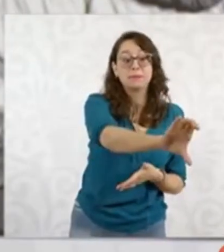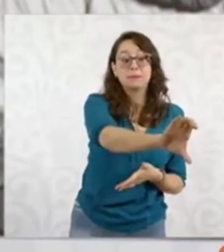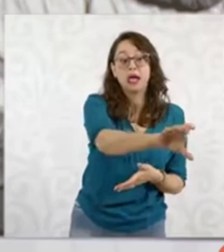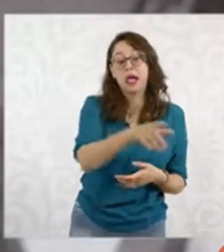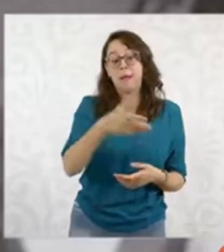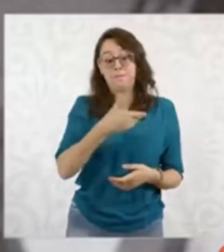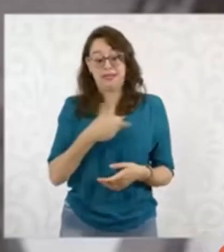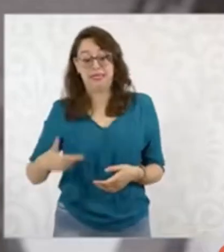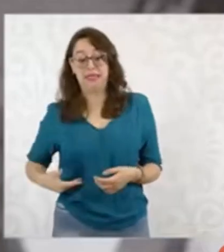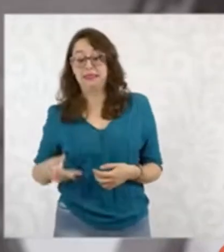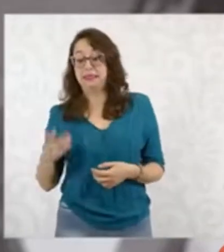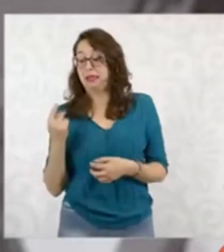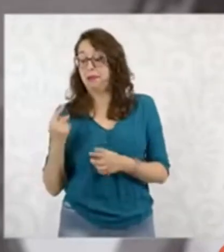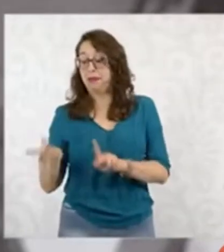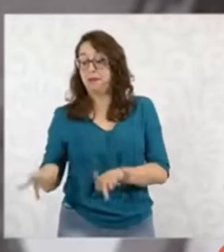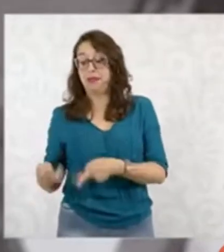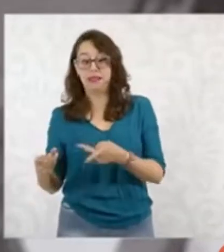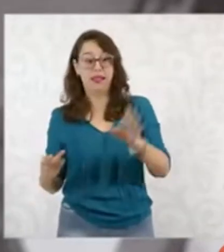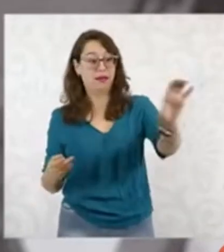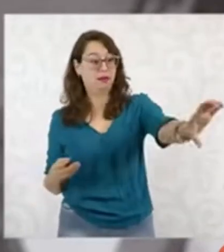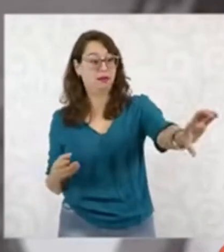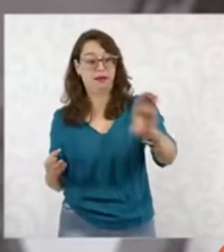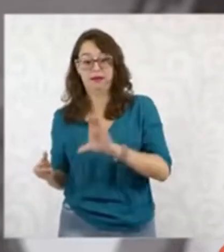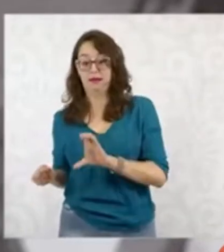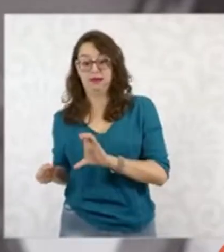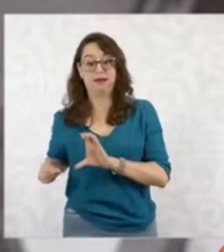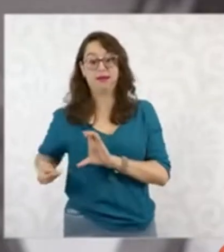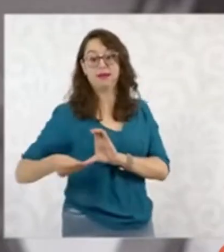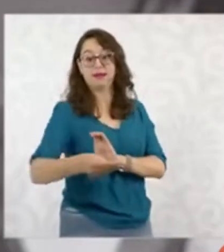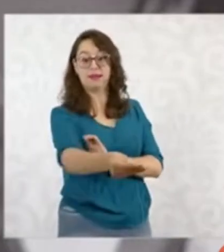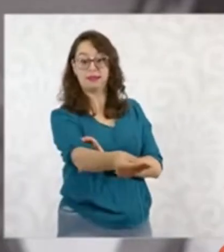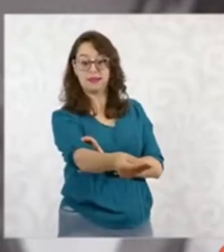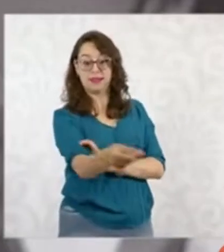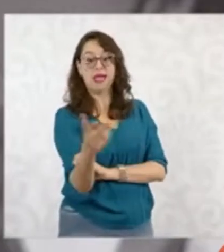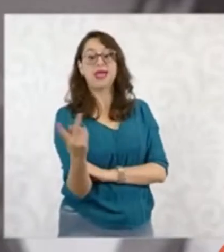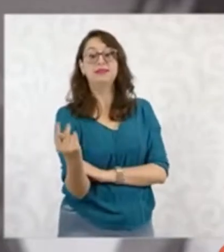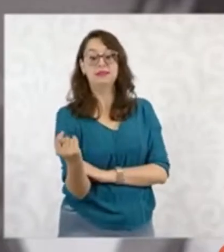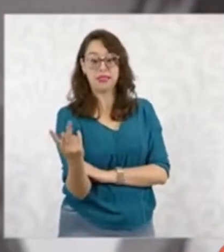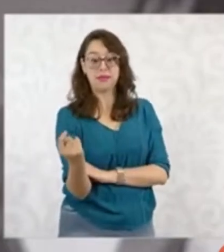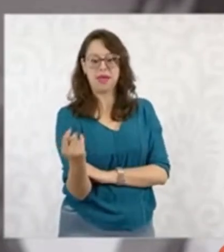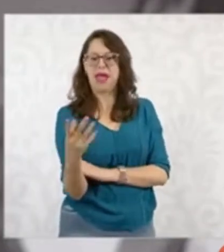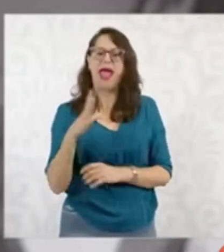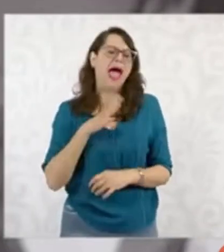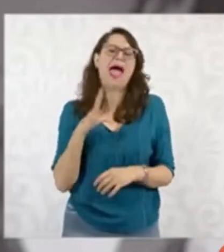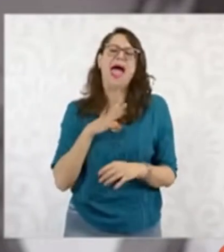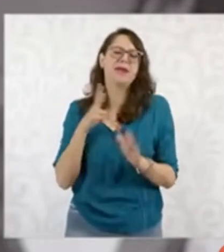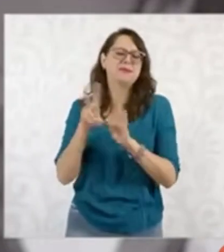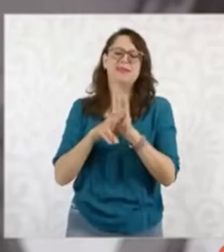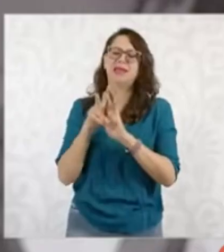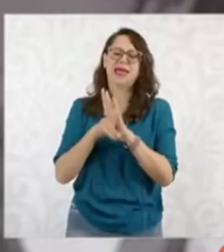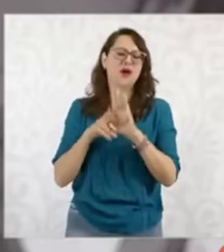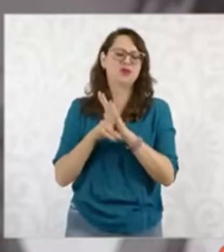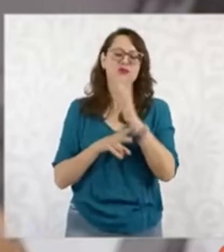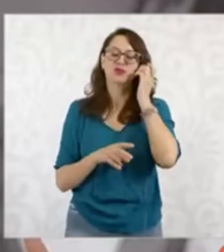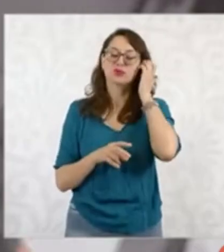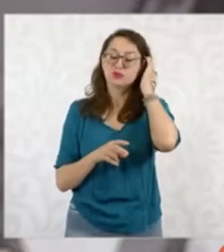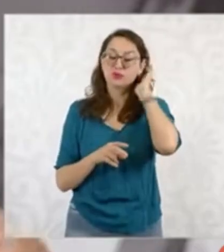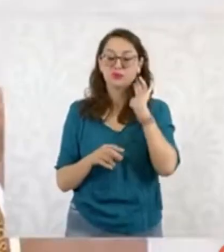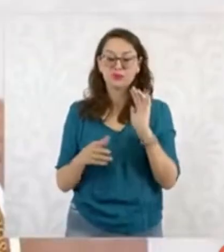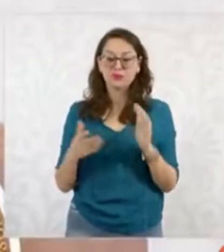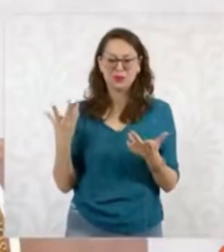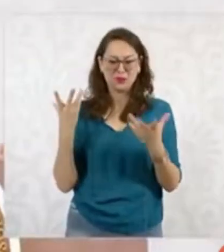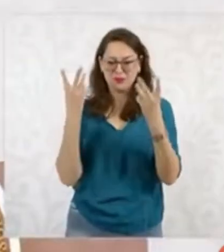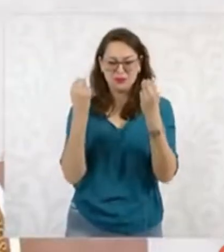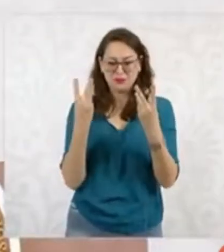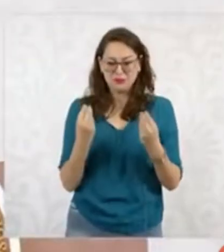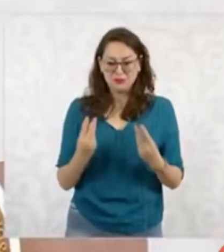Hay mucha video dicho por él mismo, por Salinas Pliego, que mientras Raúl Salinas de